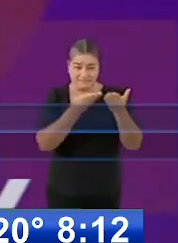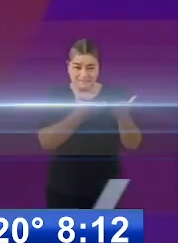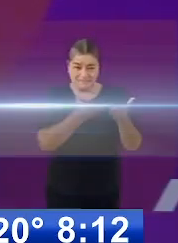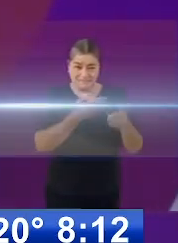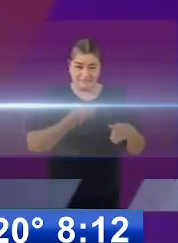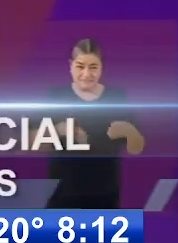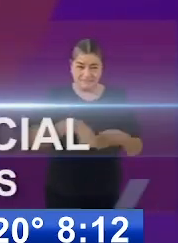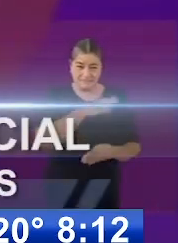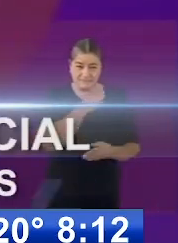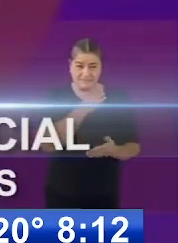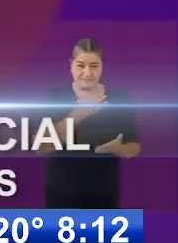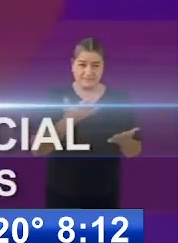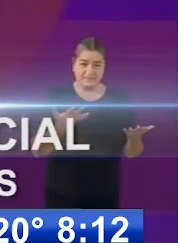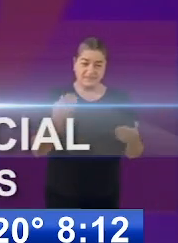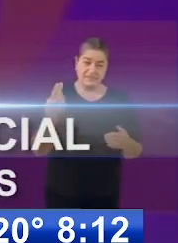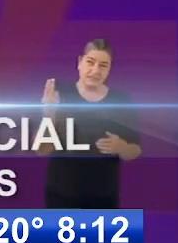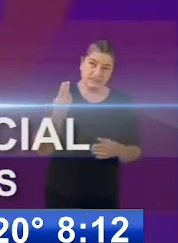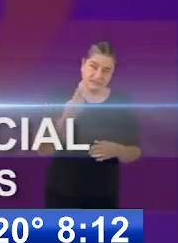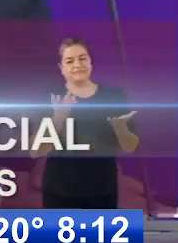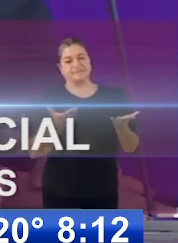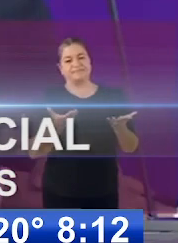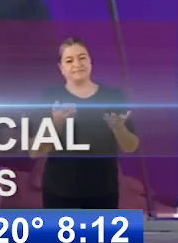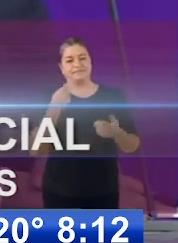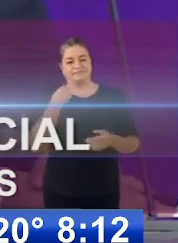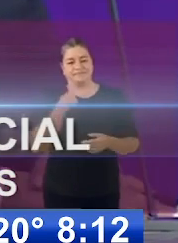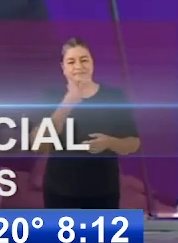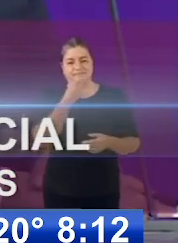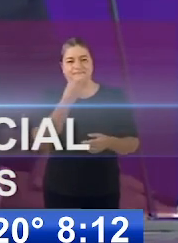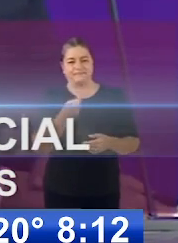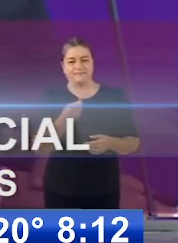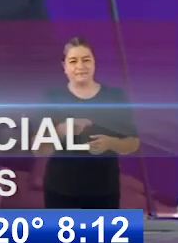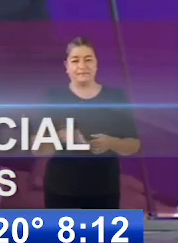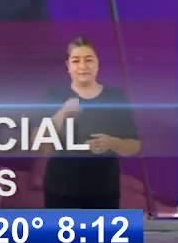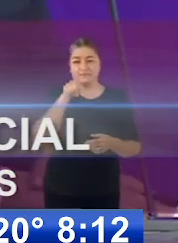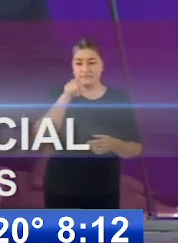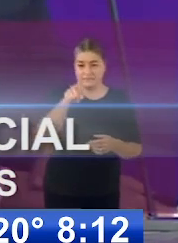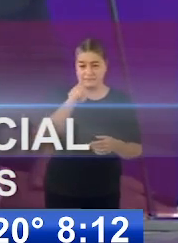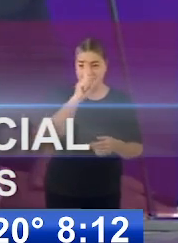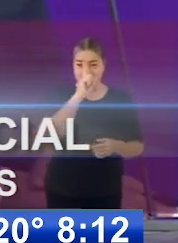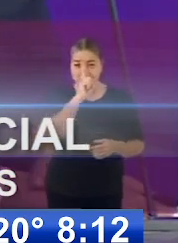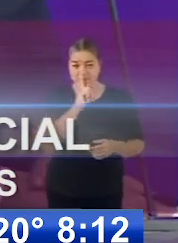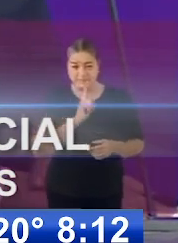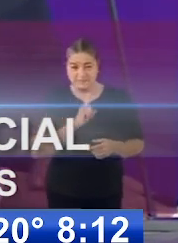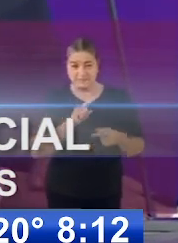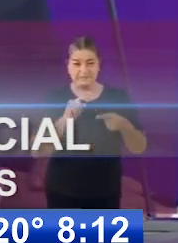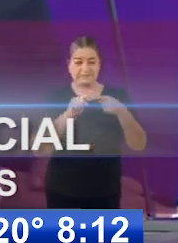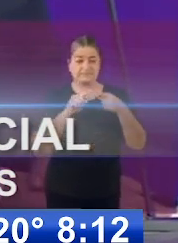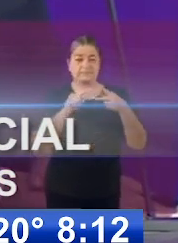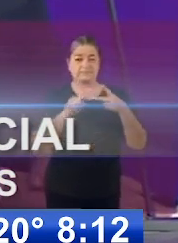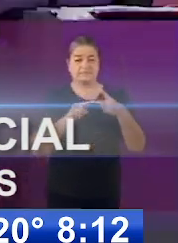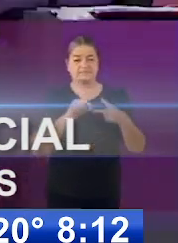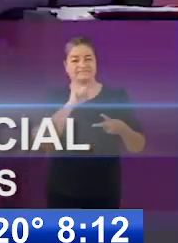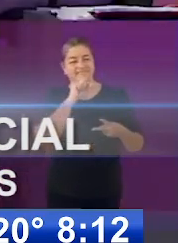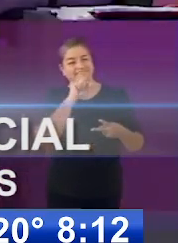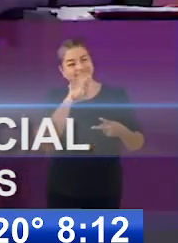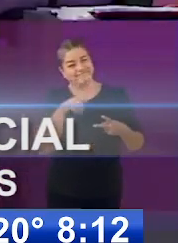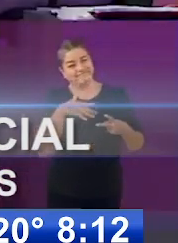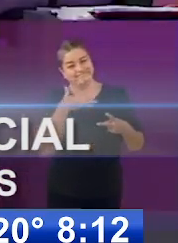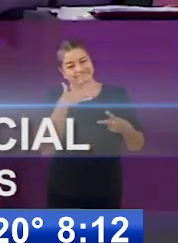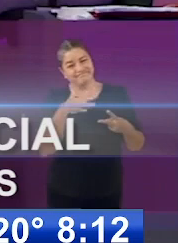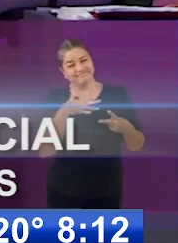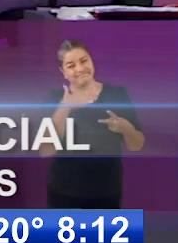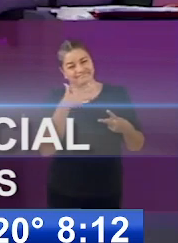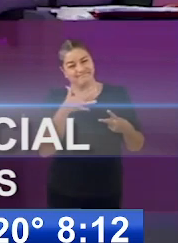tratando de deslindarse de la imagen de López Obrador a Jorge maines lo describió como un metódico con propuestas muy acertadas y a